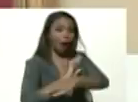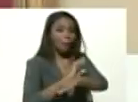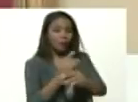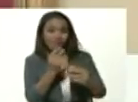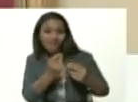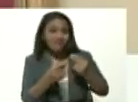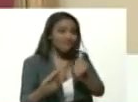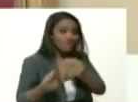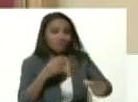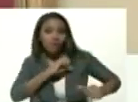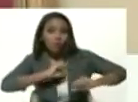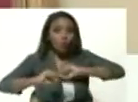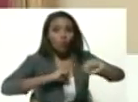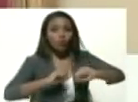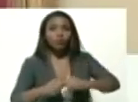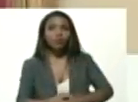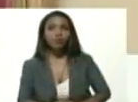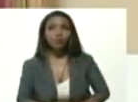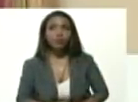escalamos.